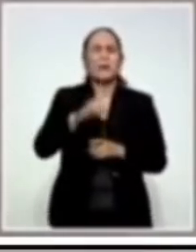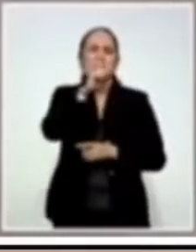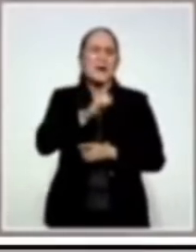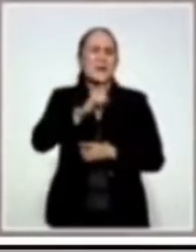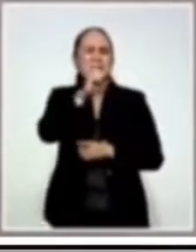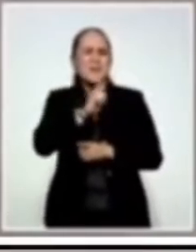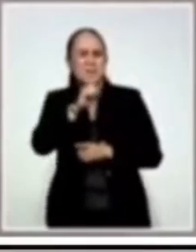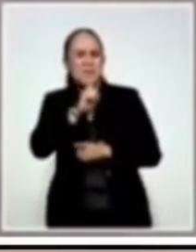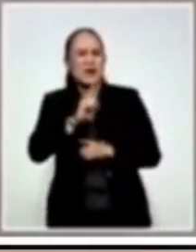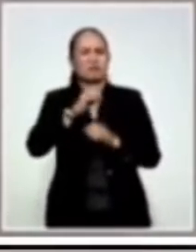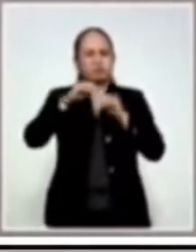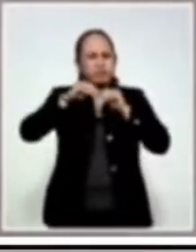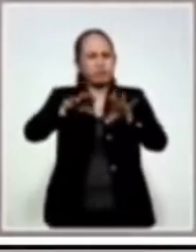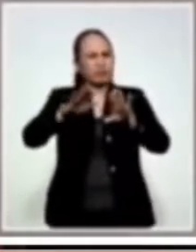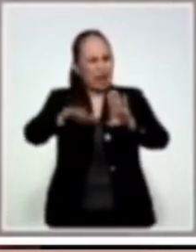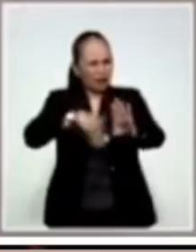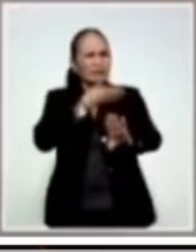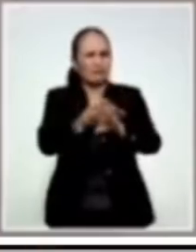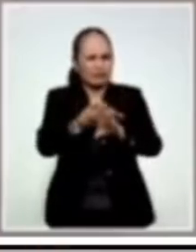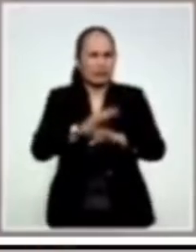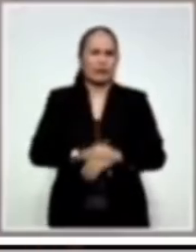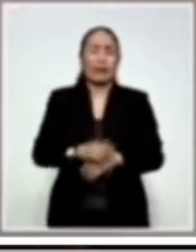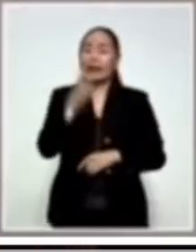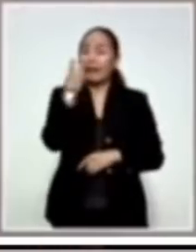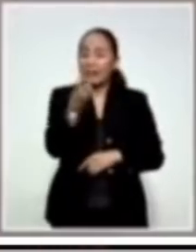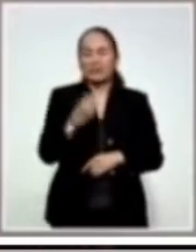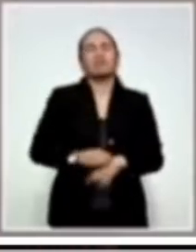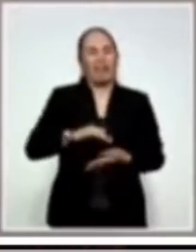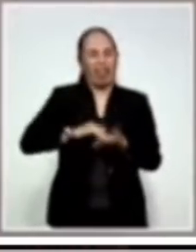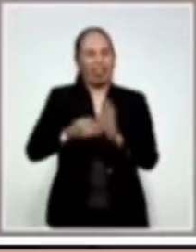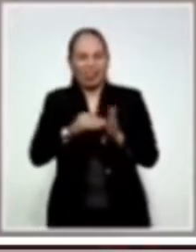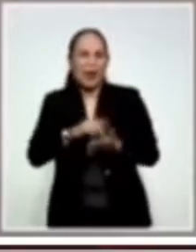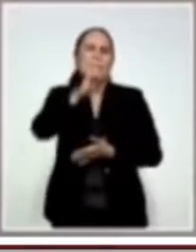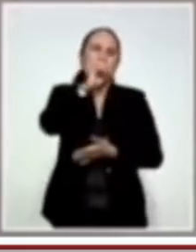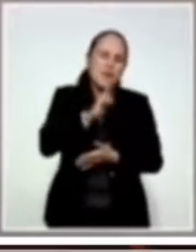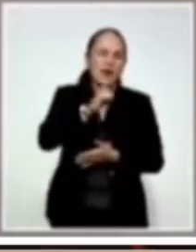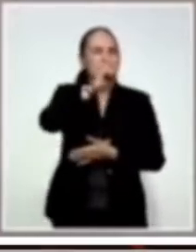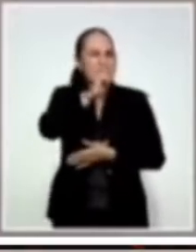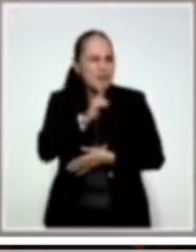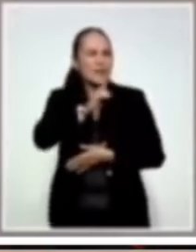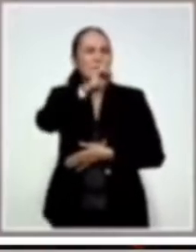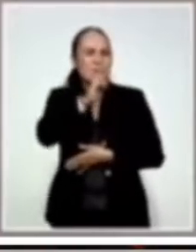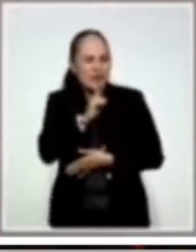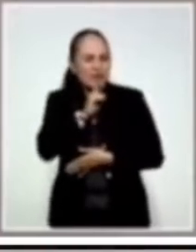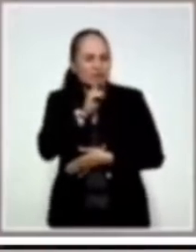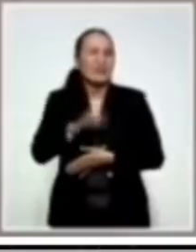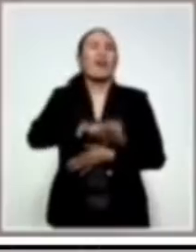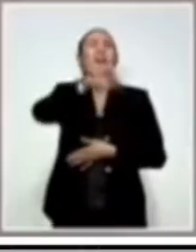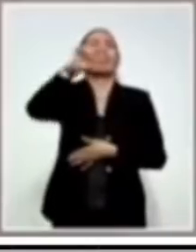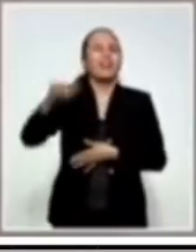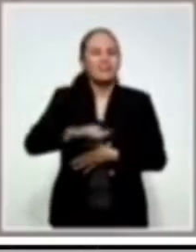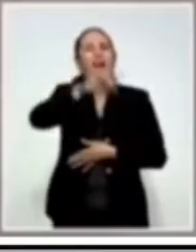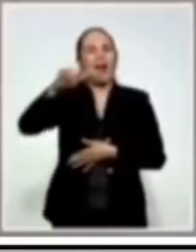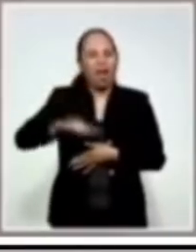mentiras. Porque creo que hay quien piensa que la estrategia es mentir, mentir, mentir y mentir, que al fin y al cabo de